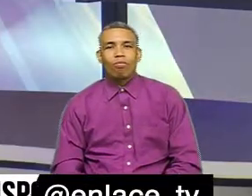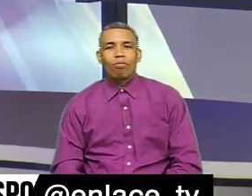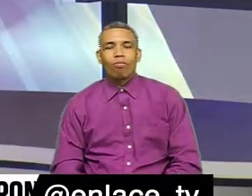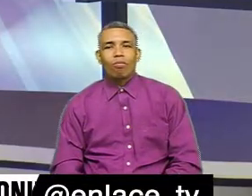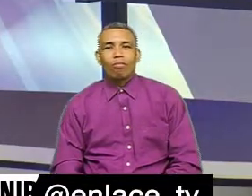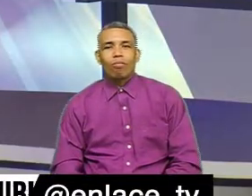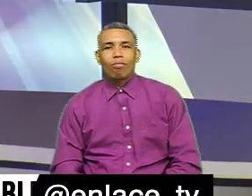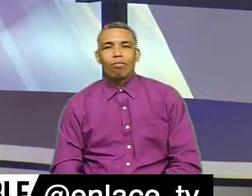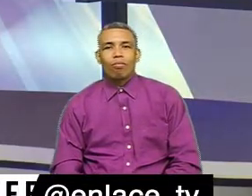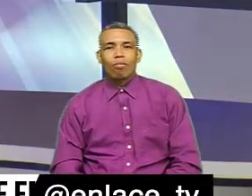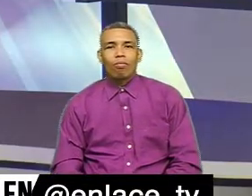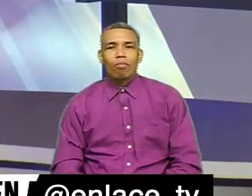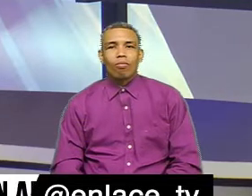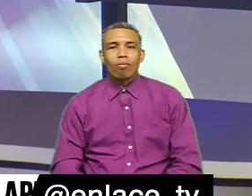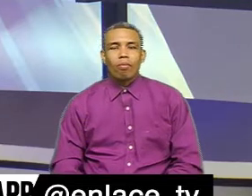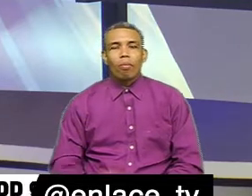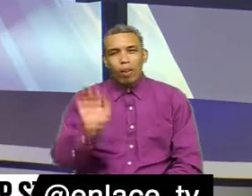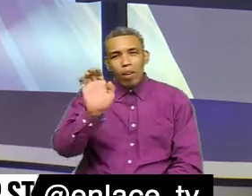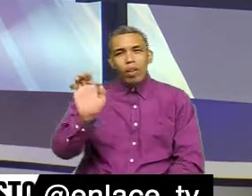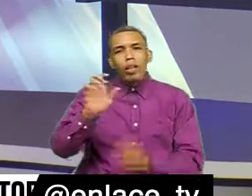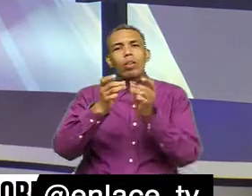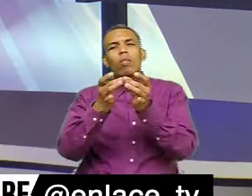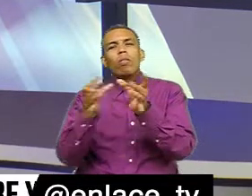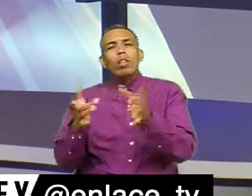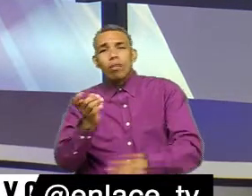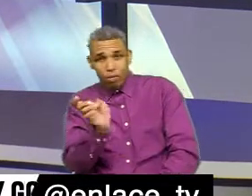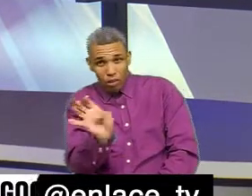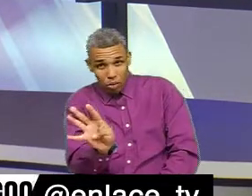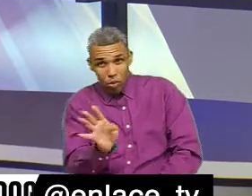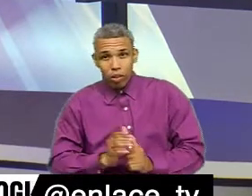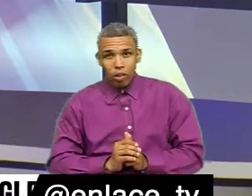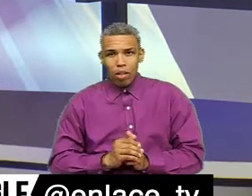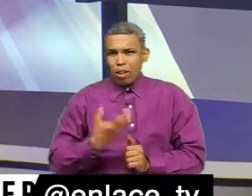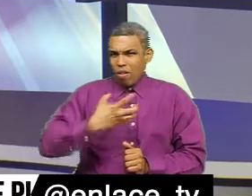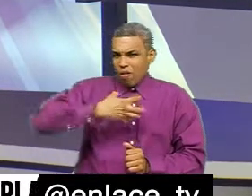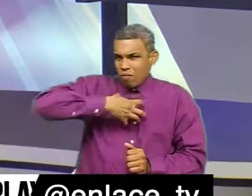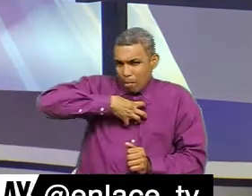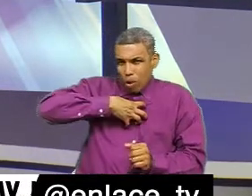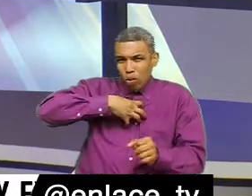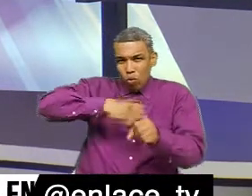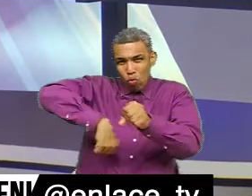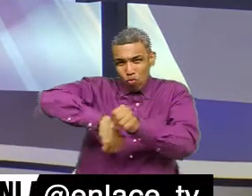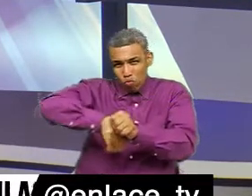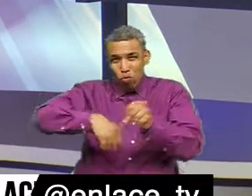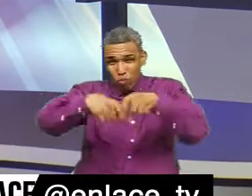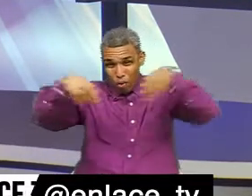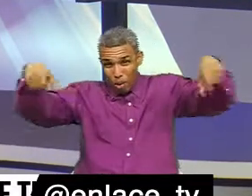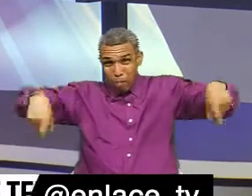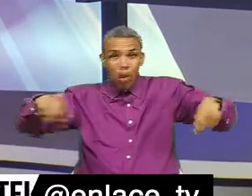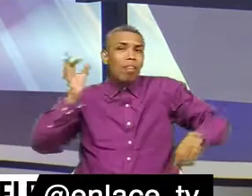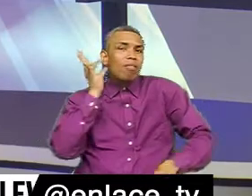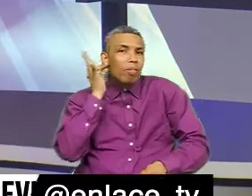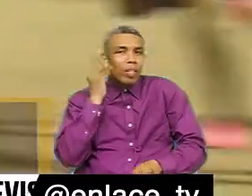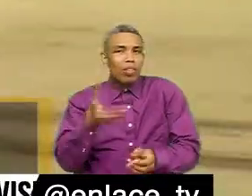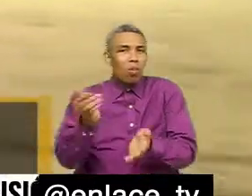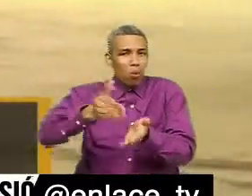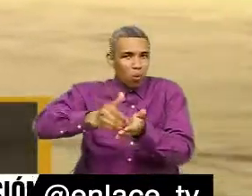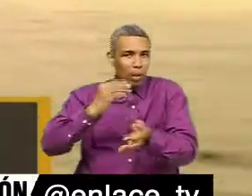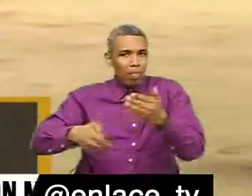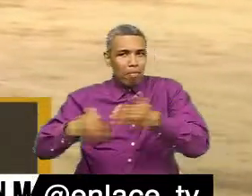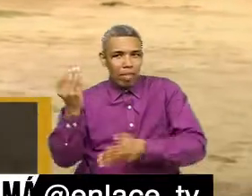Para el próximo 14 de enero está previsto el reinicio del torneo de fútbol femenino en la cancha polipolvo del suroriente de la ciudad. El